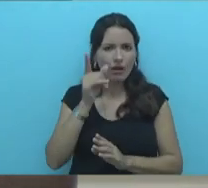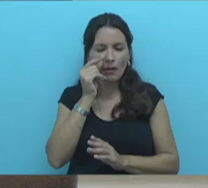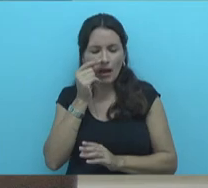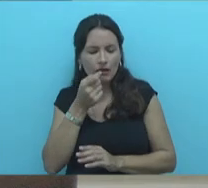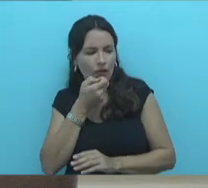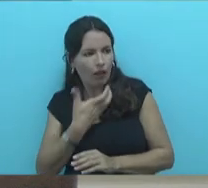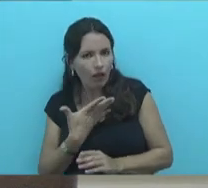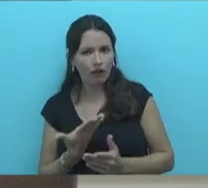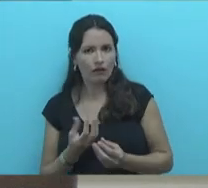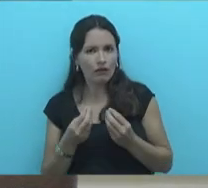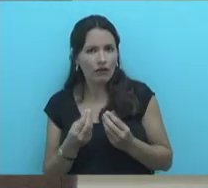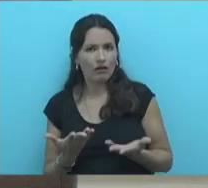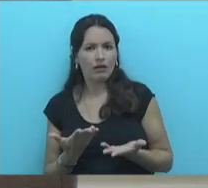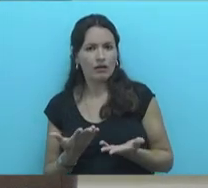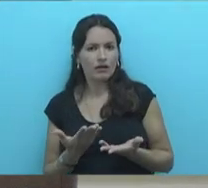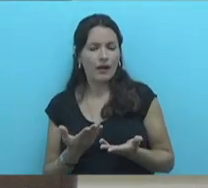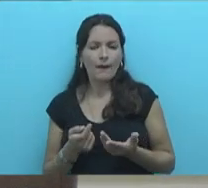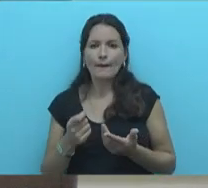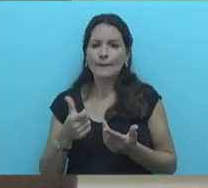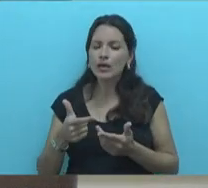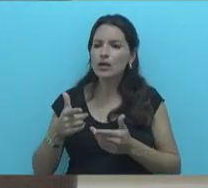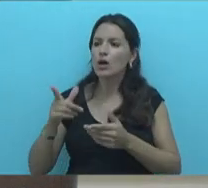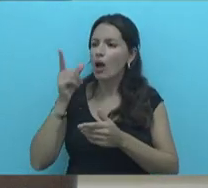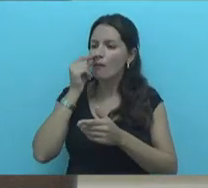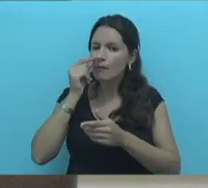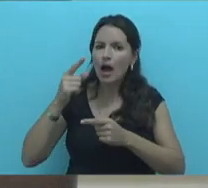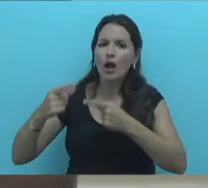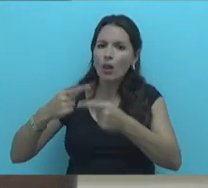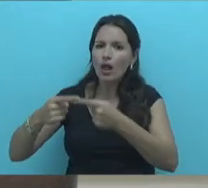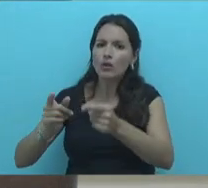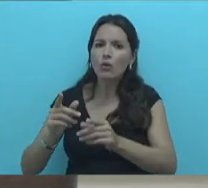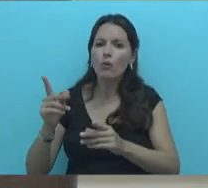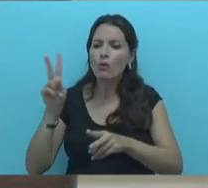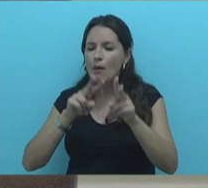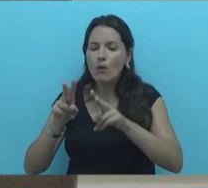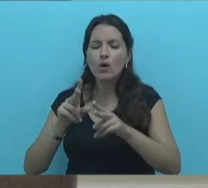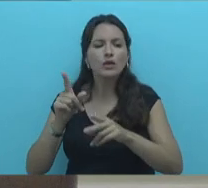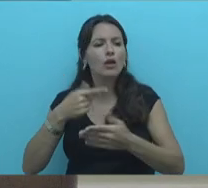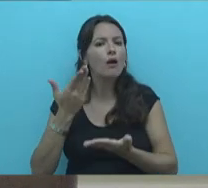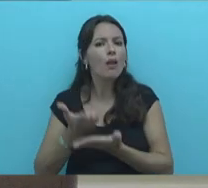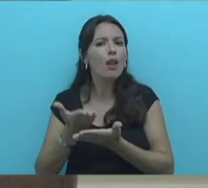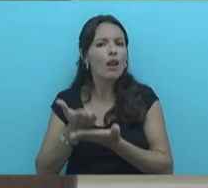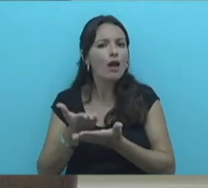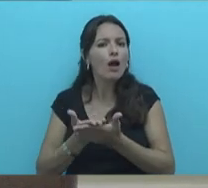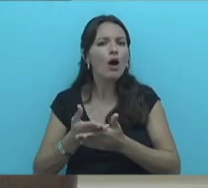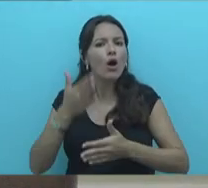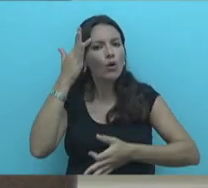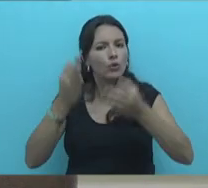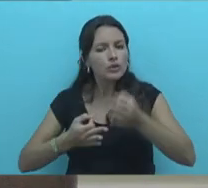ese momento, no nos callamos ahora. Estamos pidiendo justicia, llegó por fin el